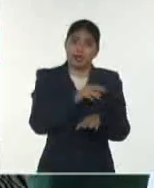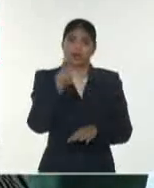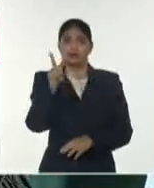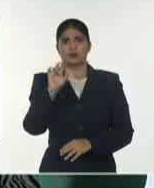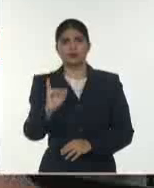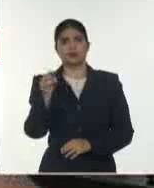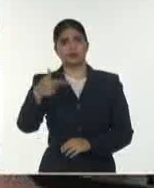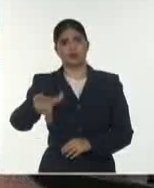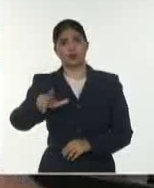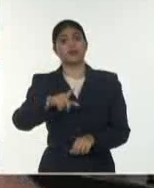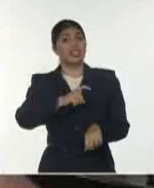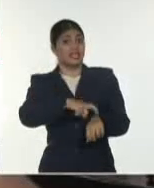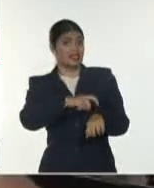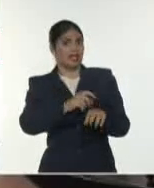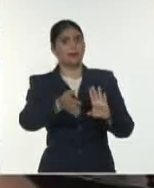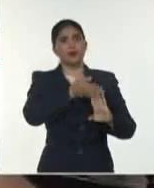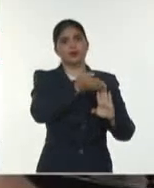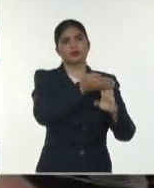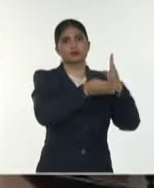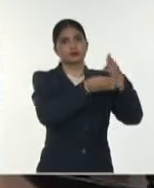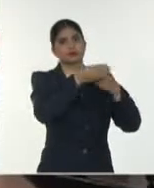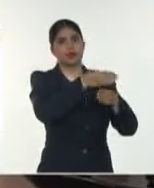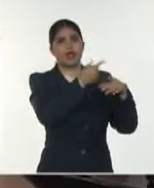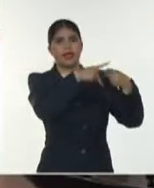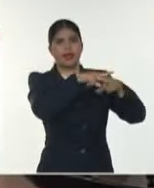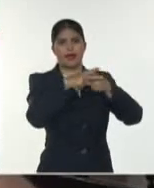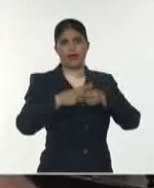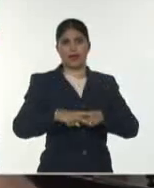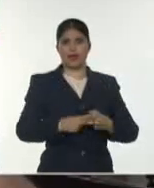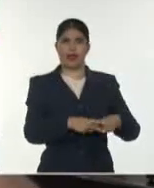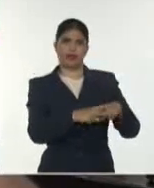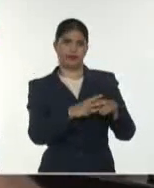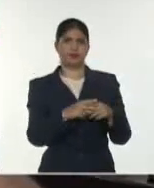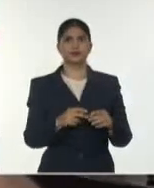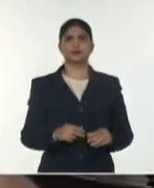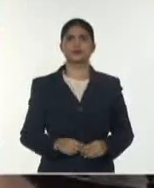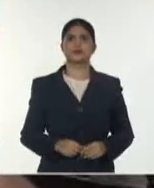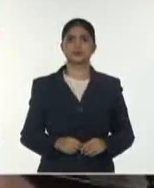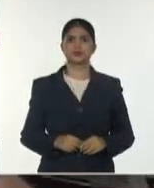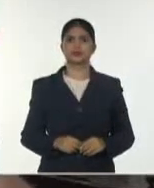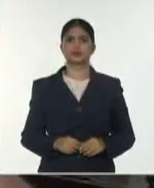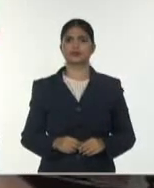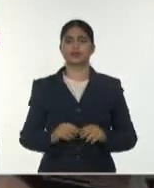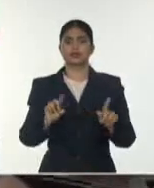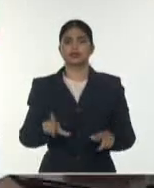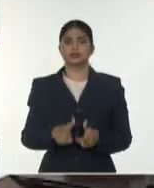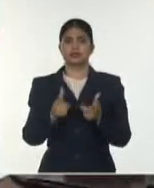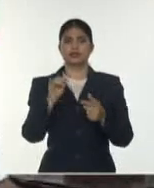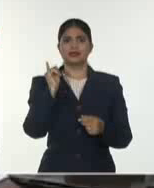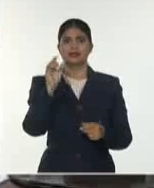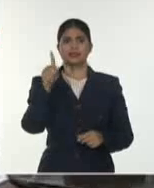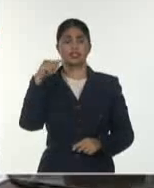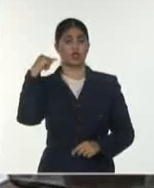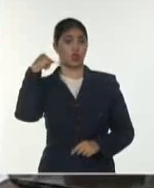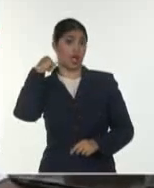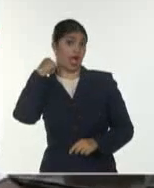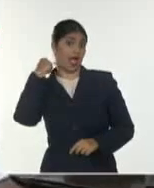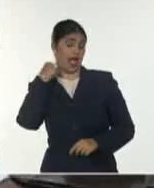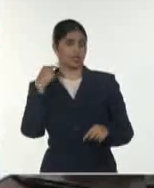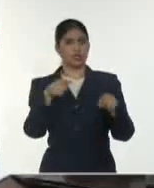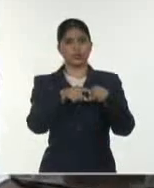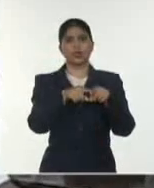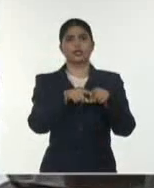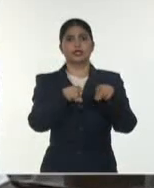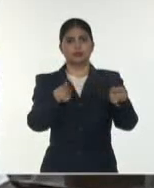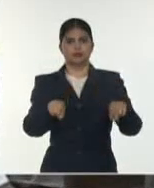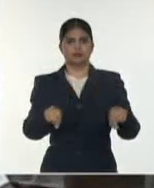julio. Este 71 aniversario de los asaltos a Puerto Moncada, es decir, la apertura del Salón de Operaciones de nuestro